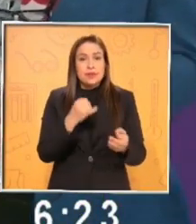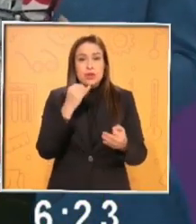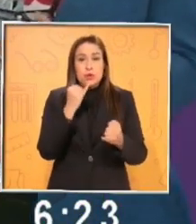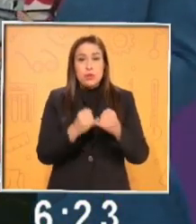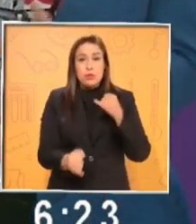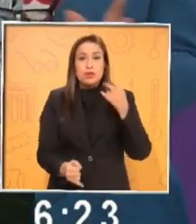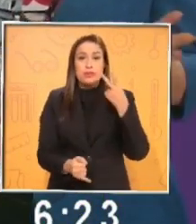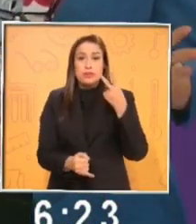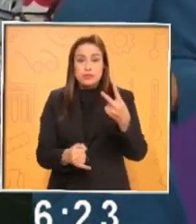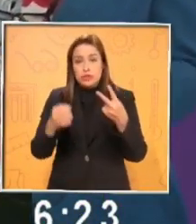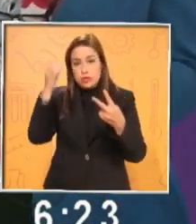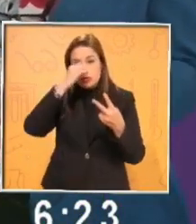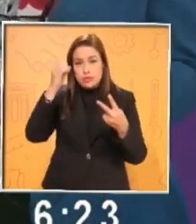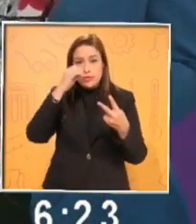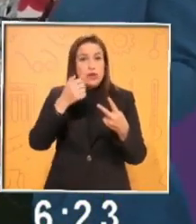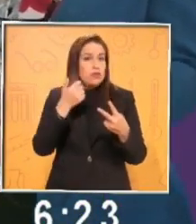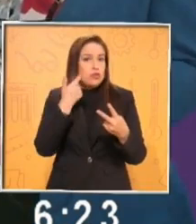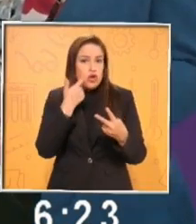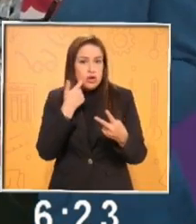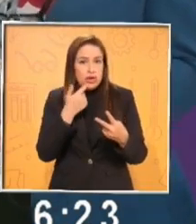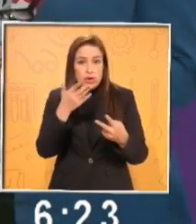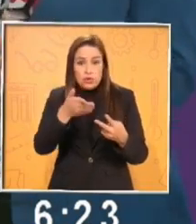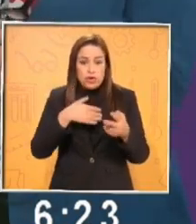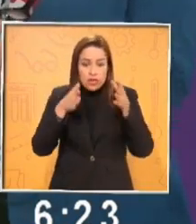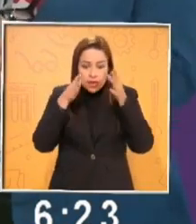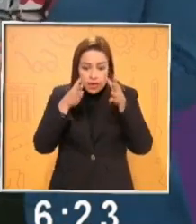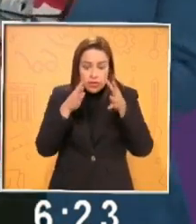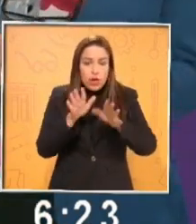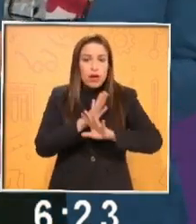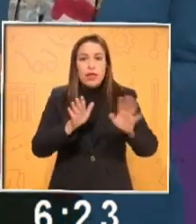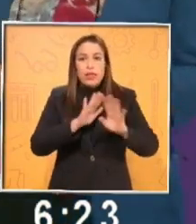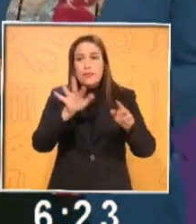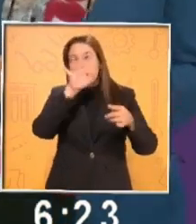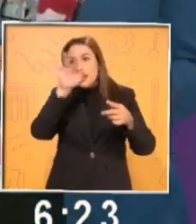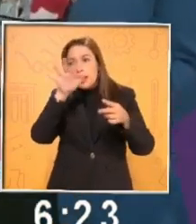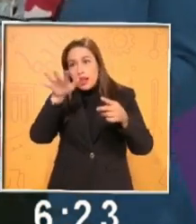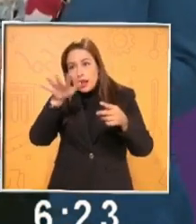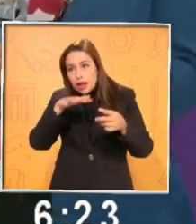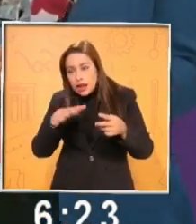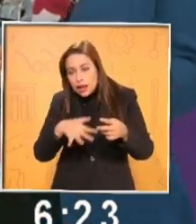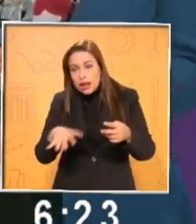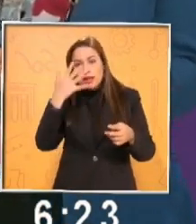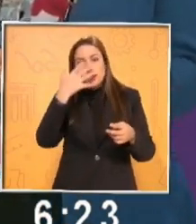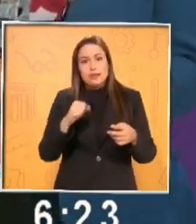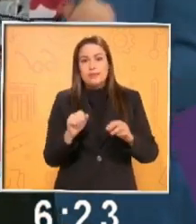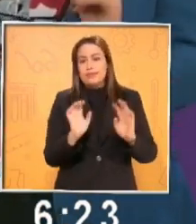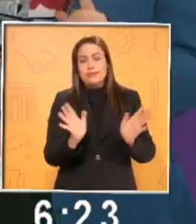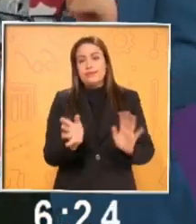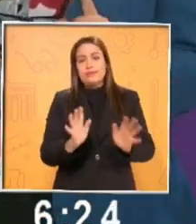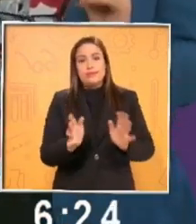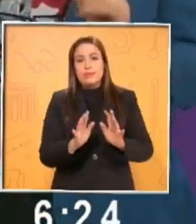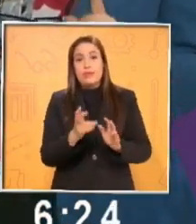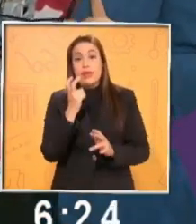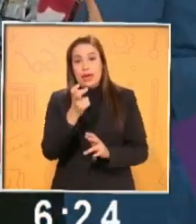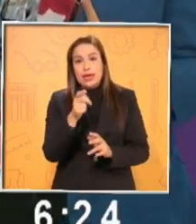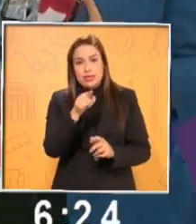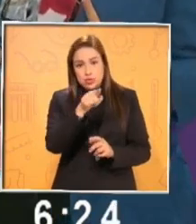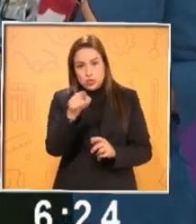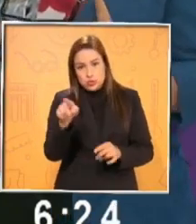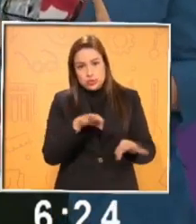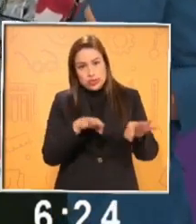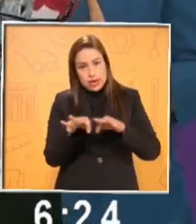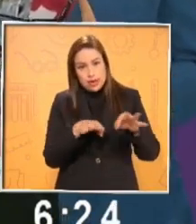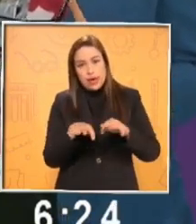No pienso entretenerlos toda la hora de clase leyendo opiniones de expertos acerca del tema. Ese es trabajo de